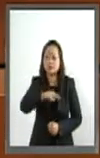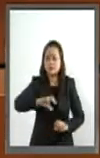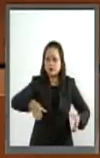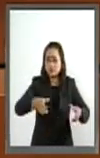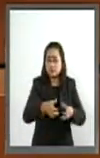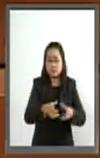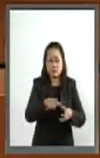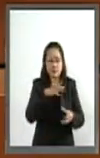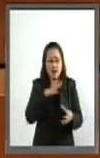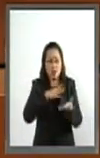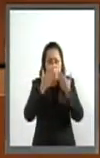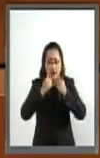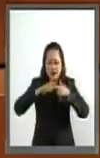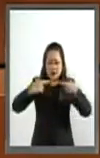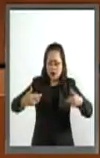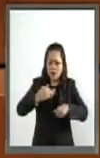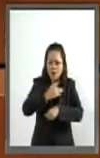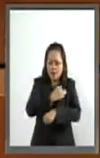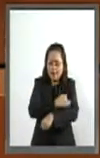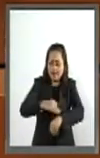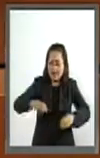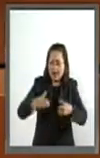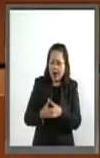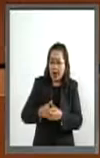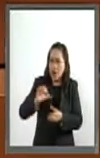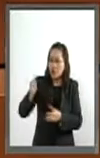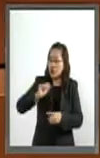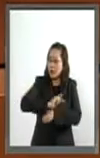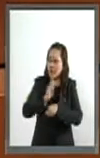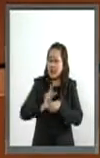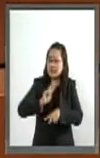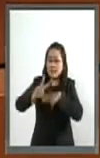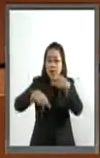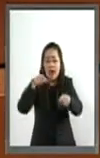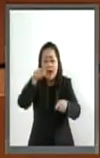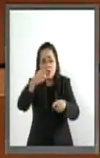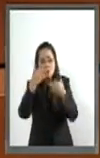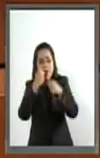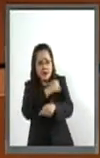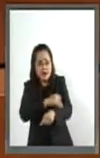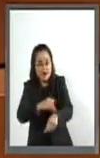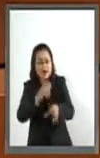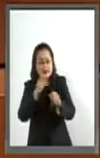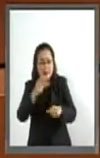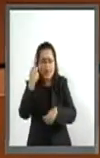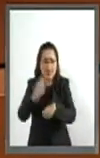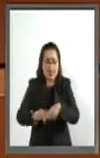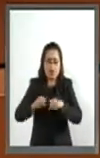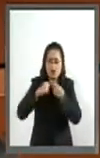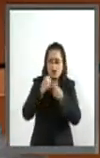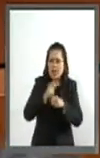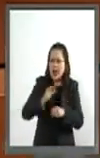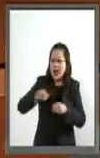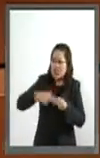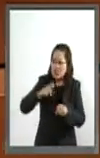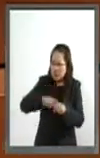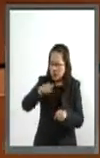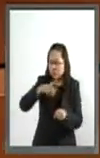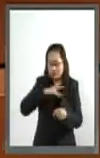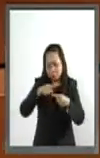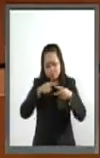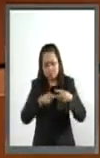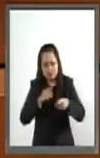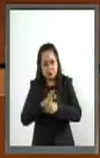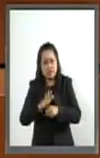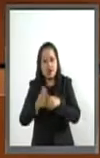población sin vínculos familiares en el país al que migran, están expuestos a riesgos sociales y naturales. México